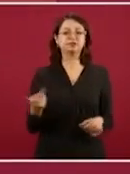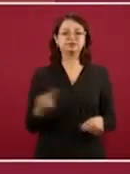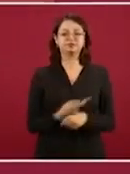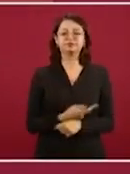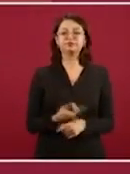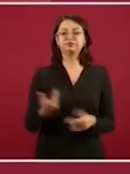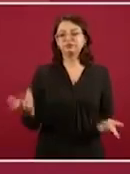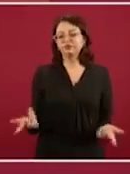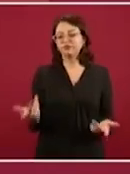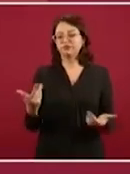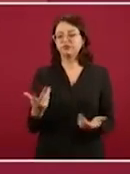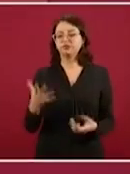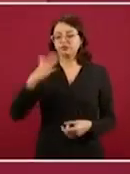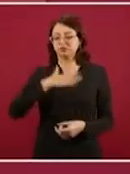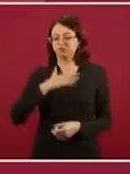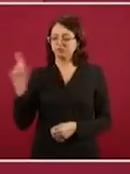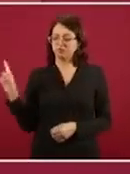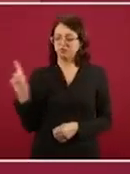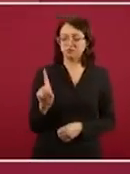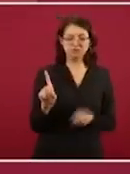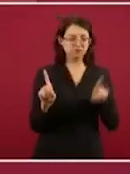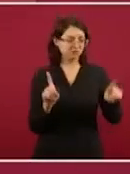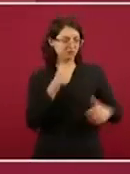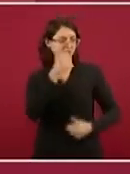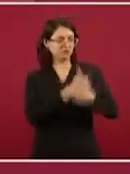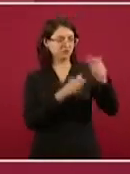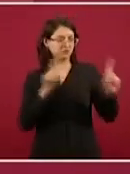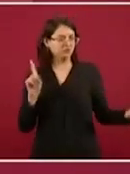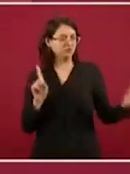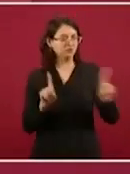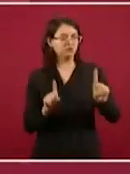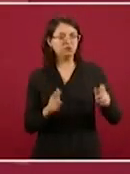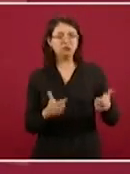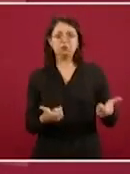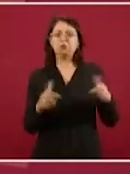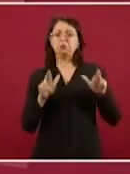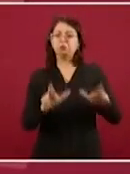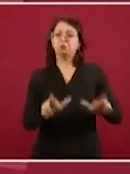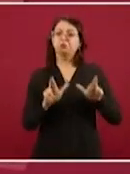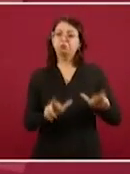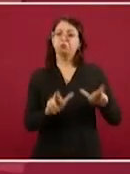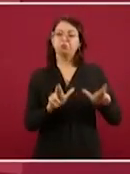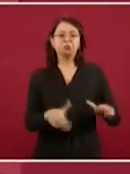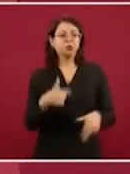mi contrincante pues tenía todo el dinero,